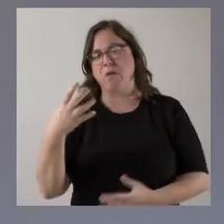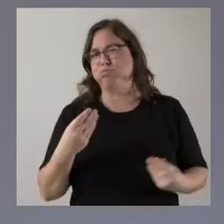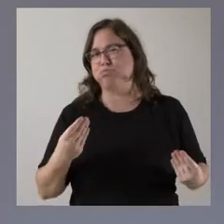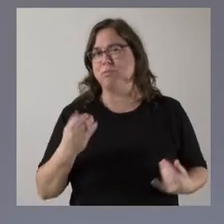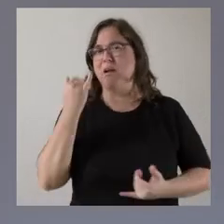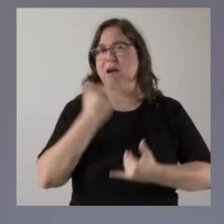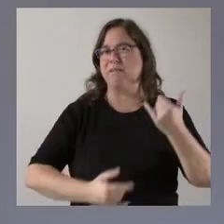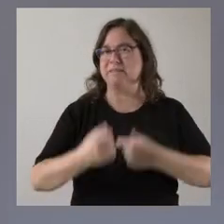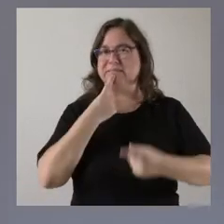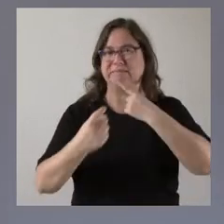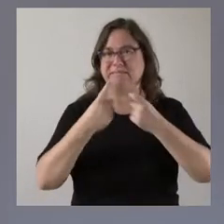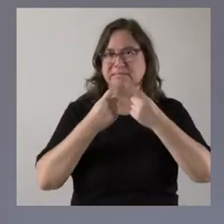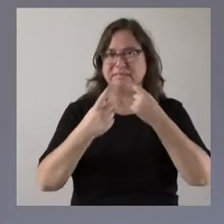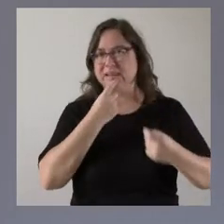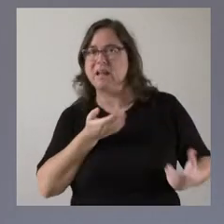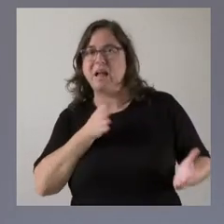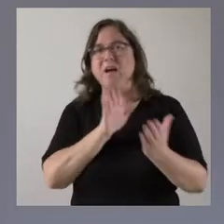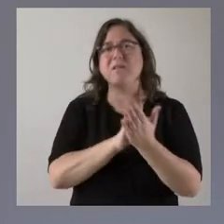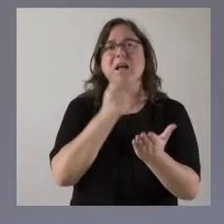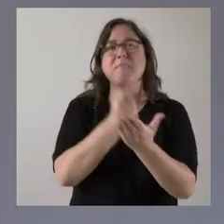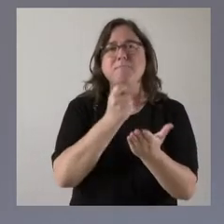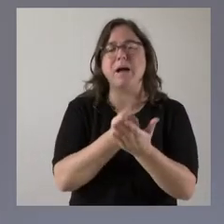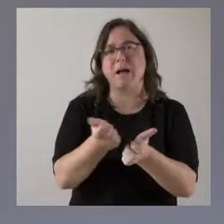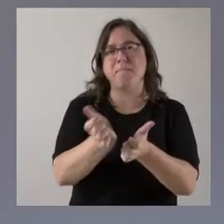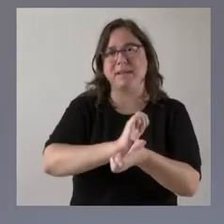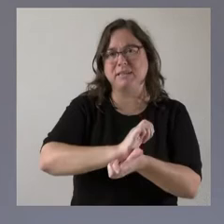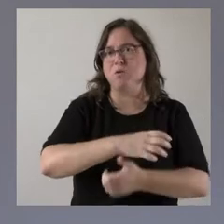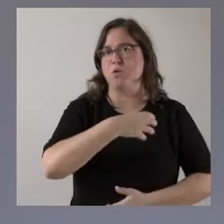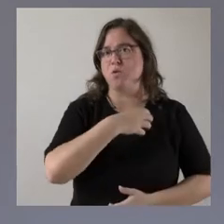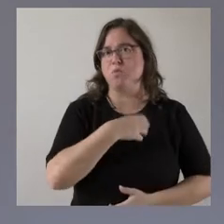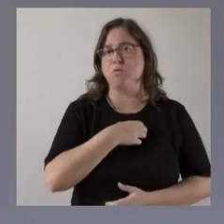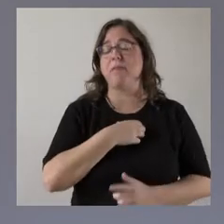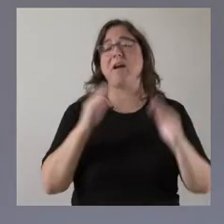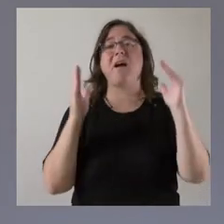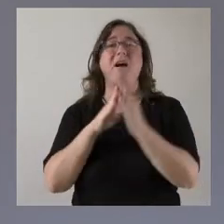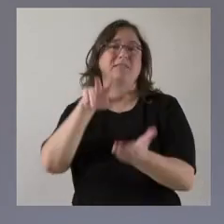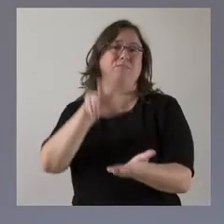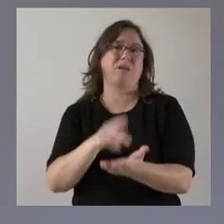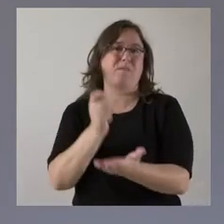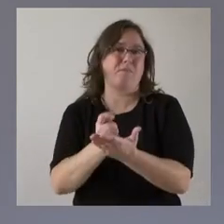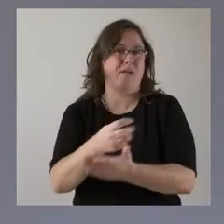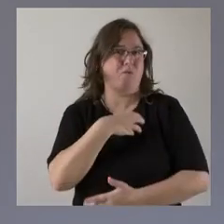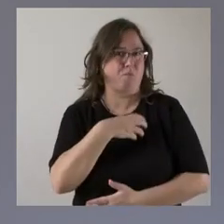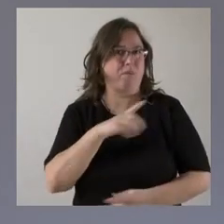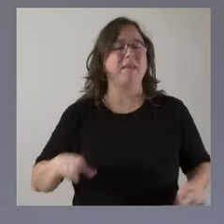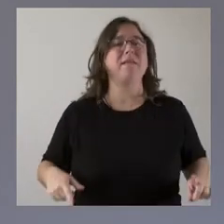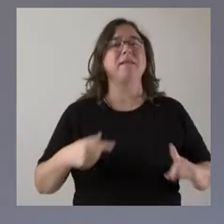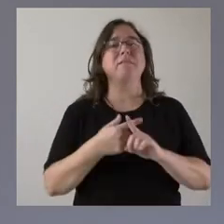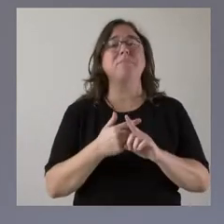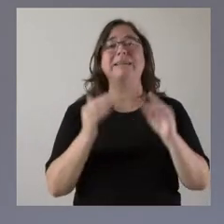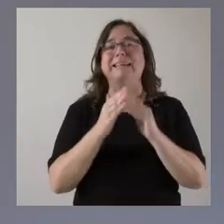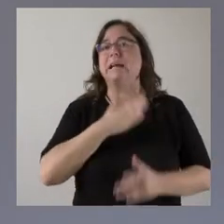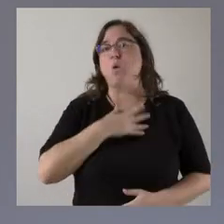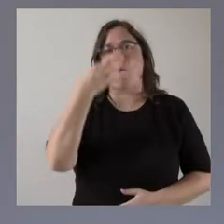o les dificulte afrontar el pago del préstamo garantizado con su vivienda habitual que la vivienda sea la única